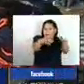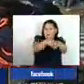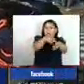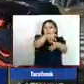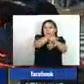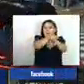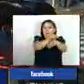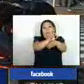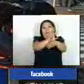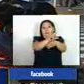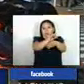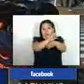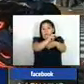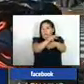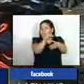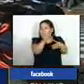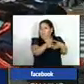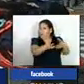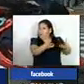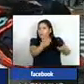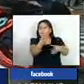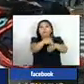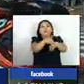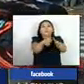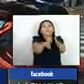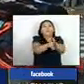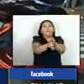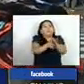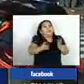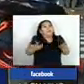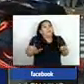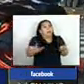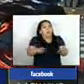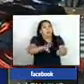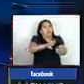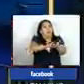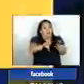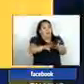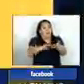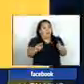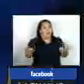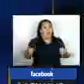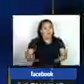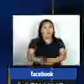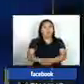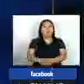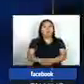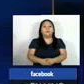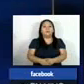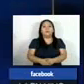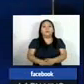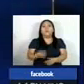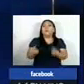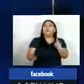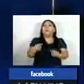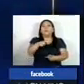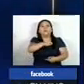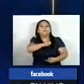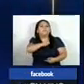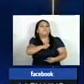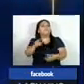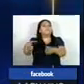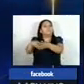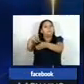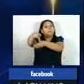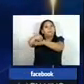Porque los del Parlamento, ¿verdad? Será mucho y un gasto innecesario. Algunas de las atribuciones del Parlacen son las